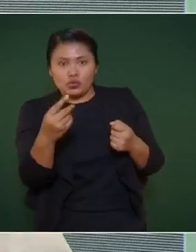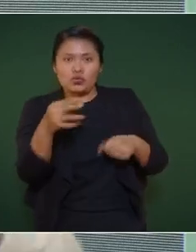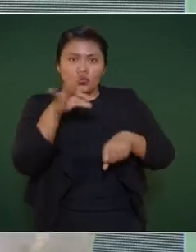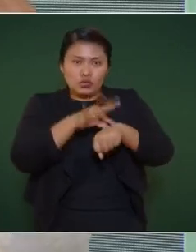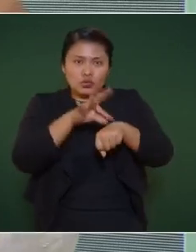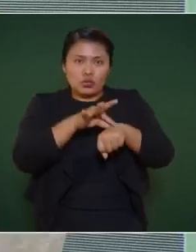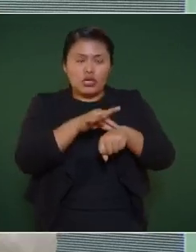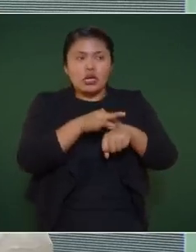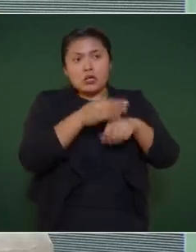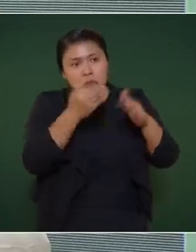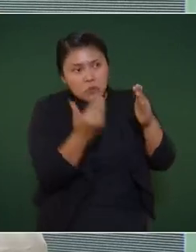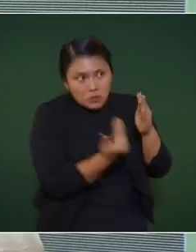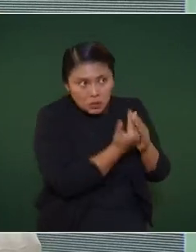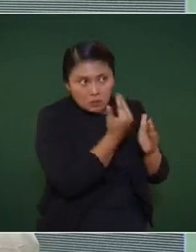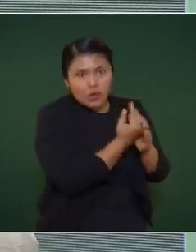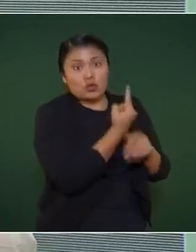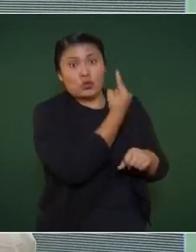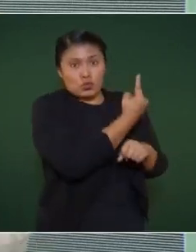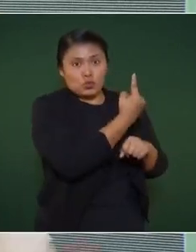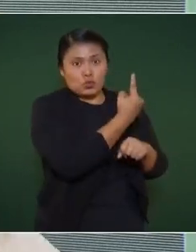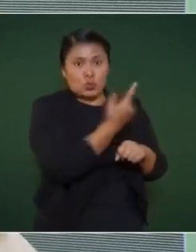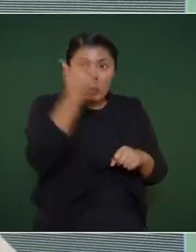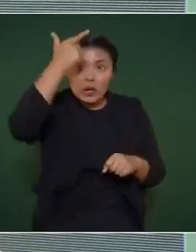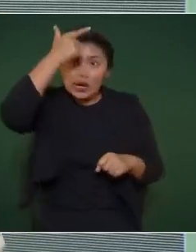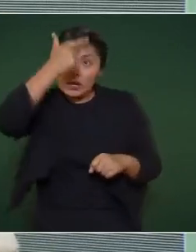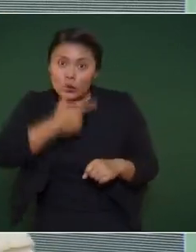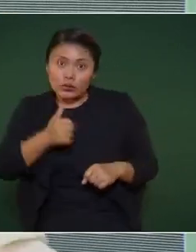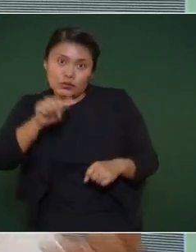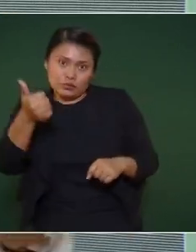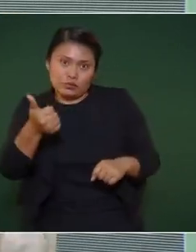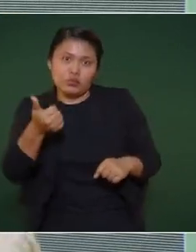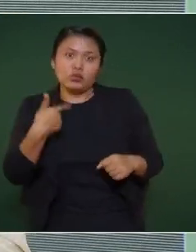Entonces se van a contratar, porque hicimos